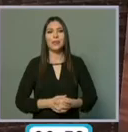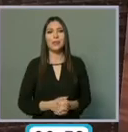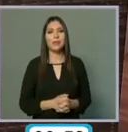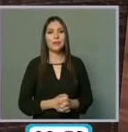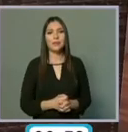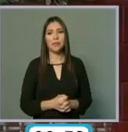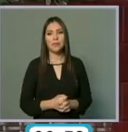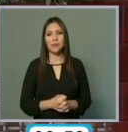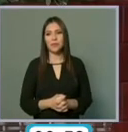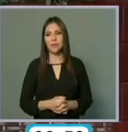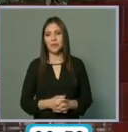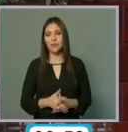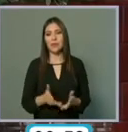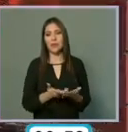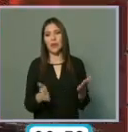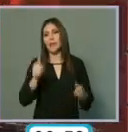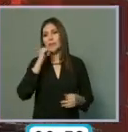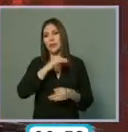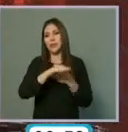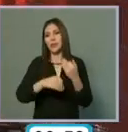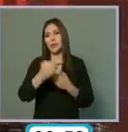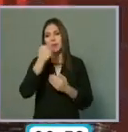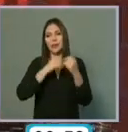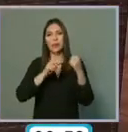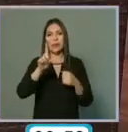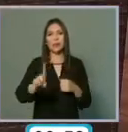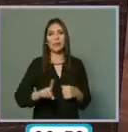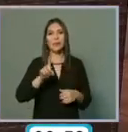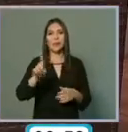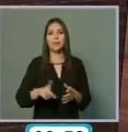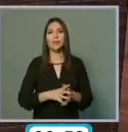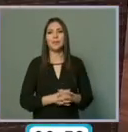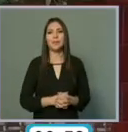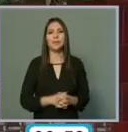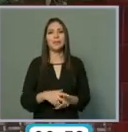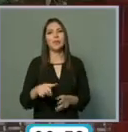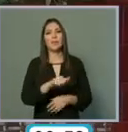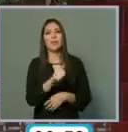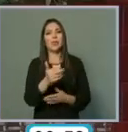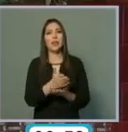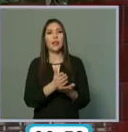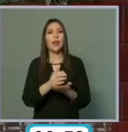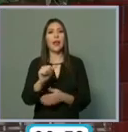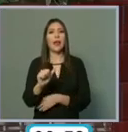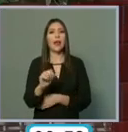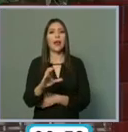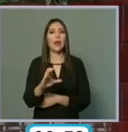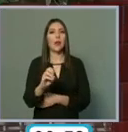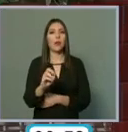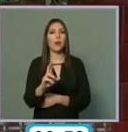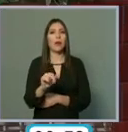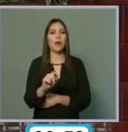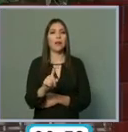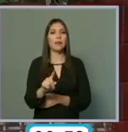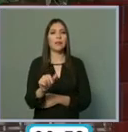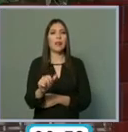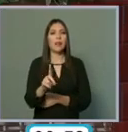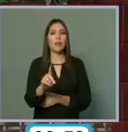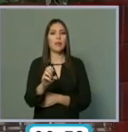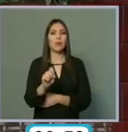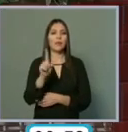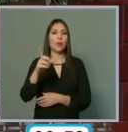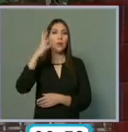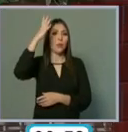Los más célebres. Como nosotros los domingos. Exactamente, los más célebres. Los acorazados. Dicen que en 1908 en Cuautla,